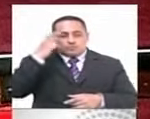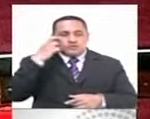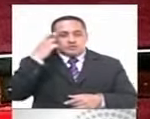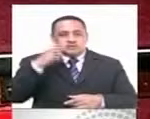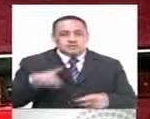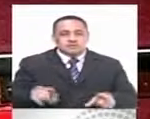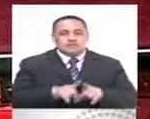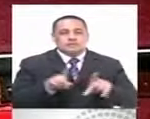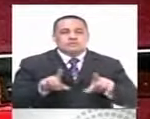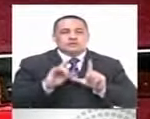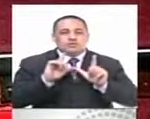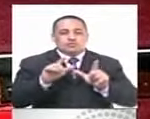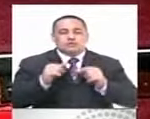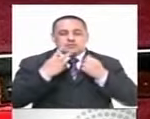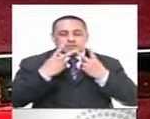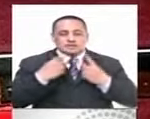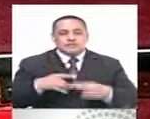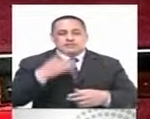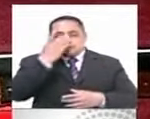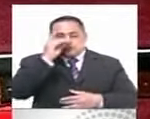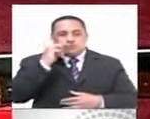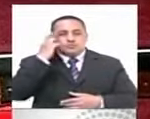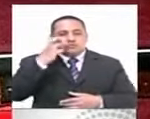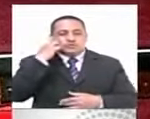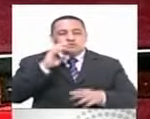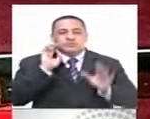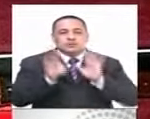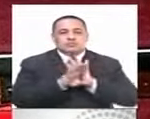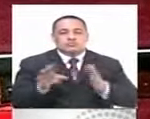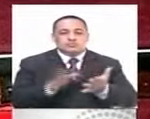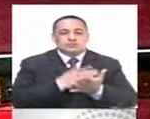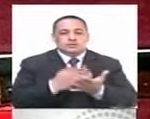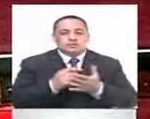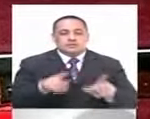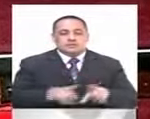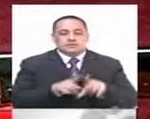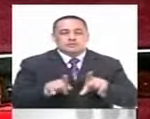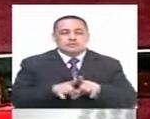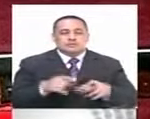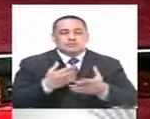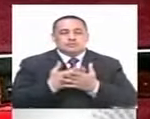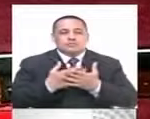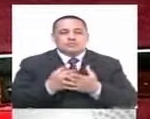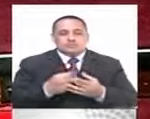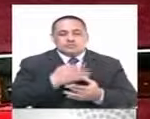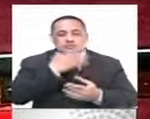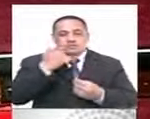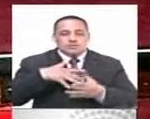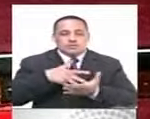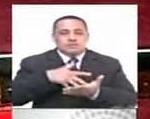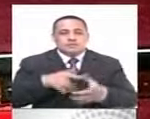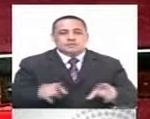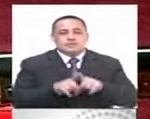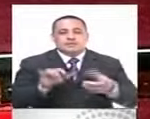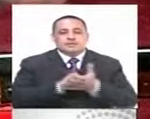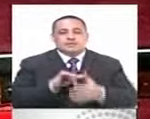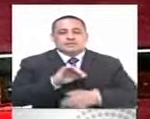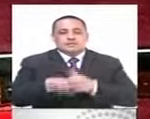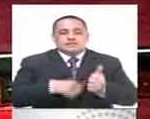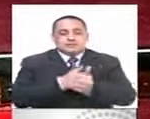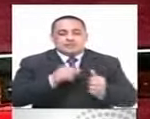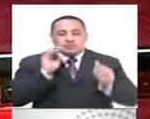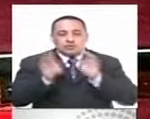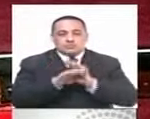y mantenerse en esa decisión política. Si no hay insumos, se va debilitando la droga, y si se hace lo alternativo,